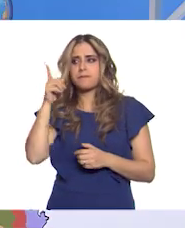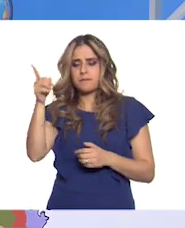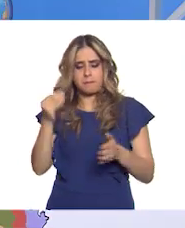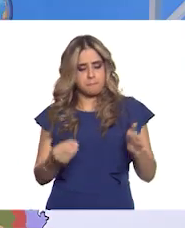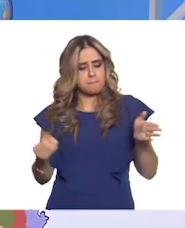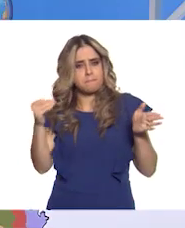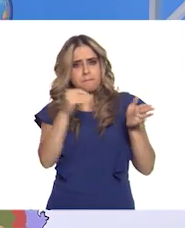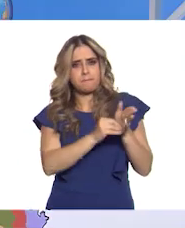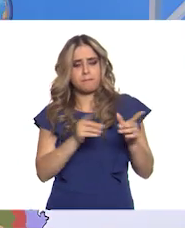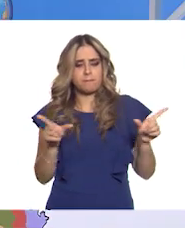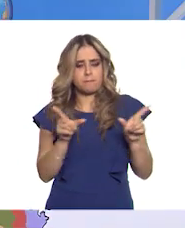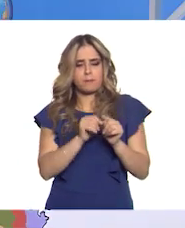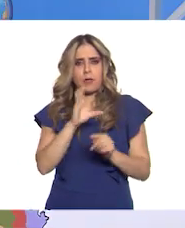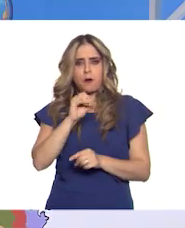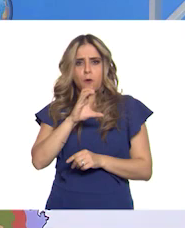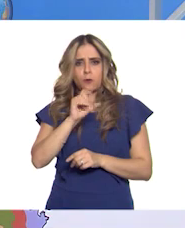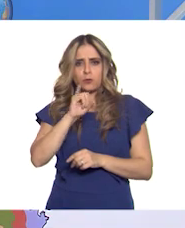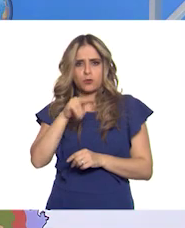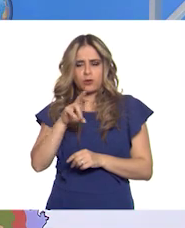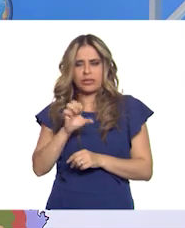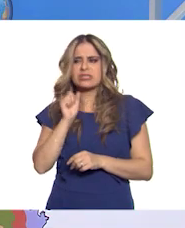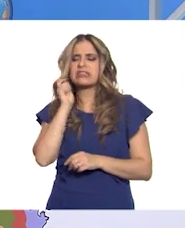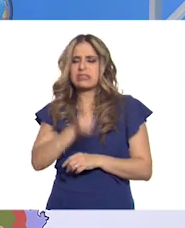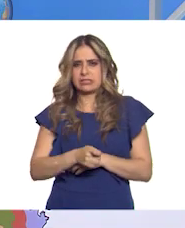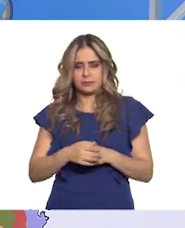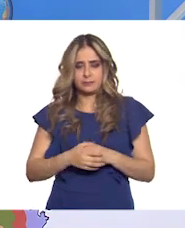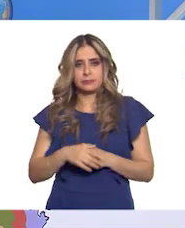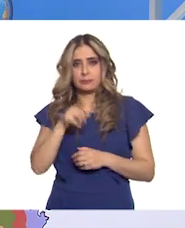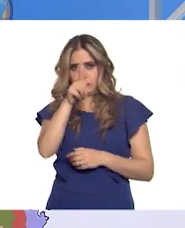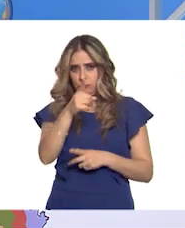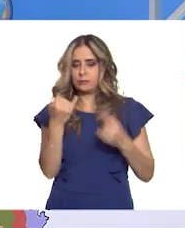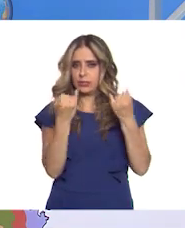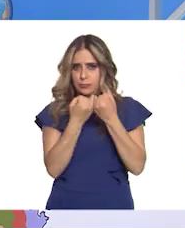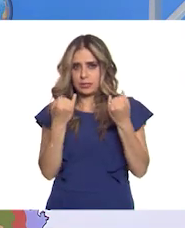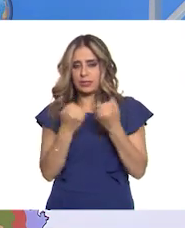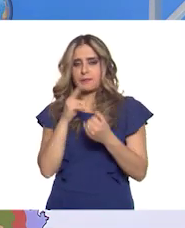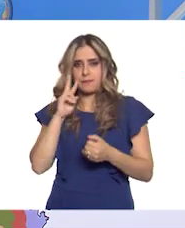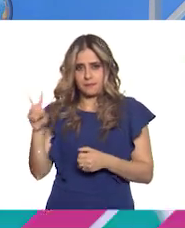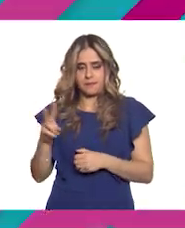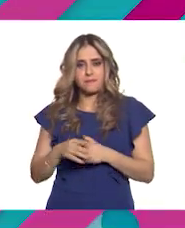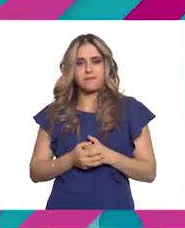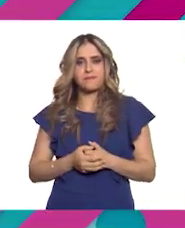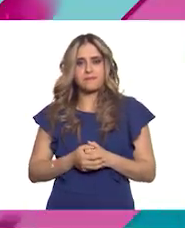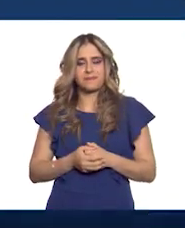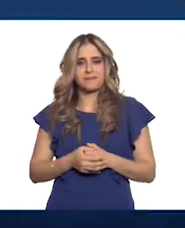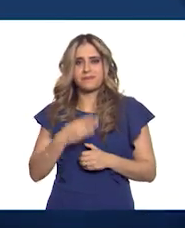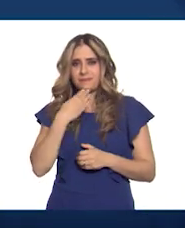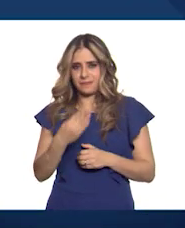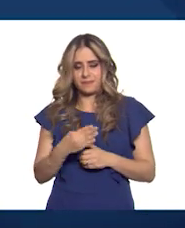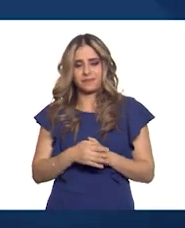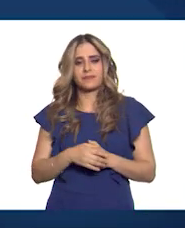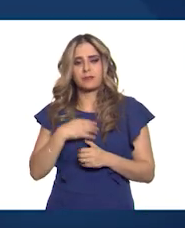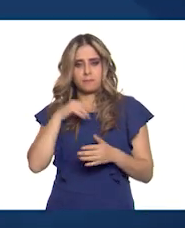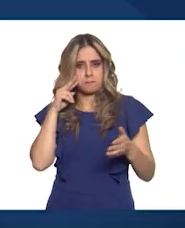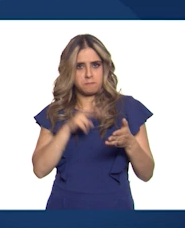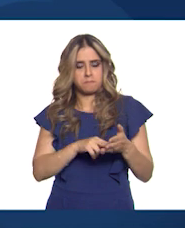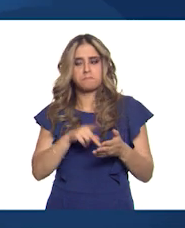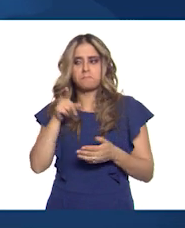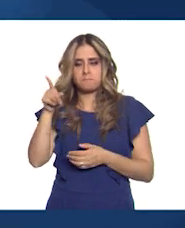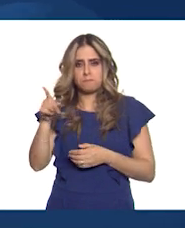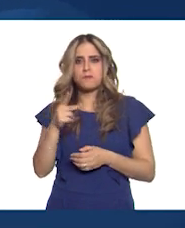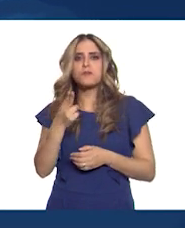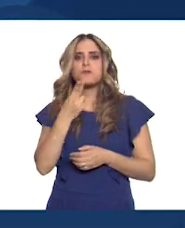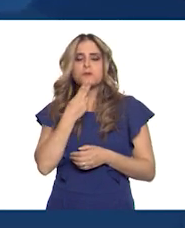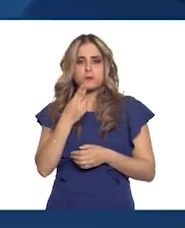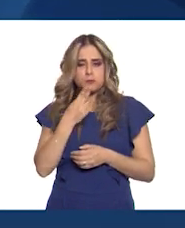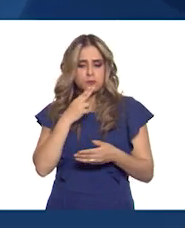en las conclusiones de lo que habías propuesto. En casa, háganlo también. Y muy bien, María, ya me di cuenta que utilizaste